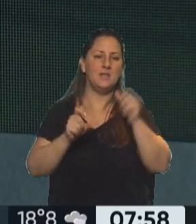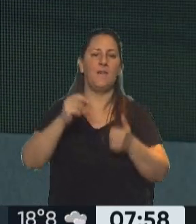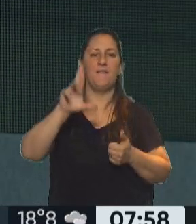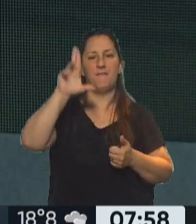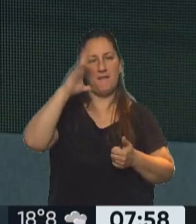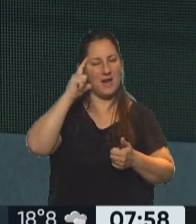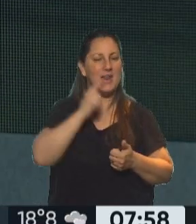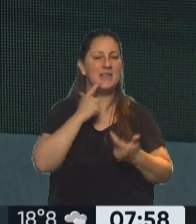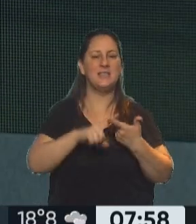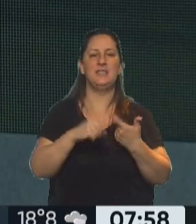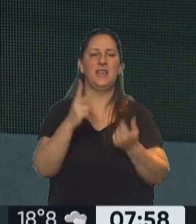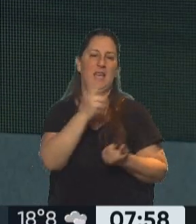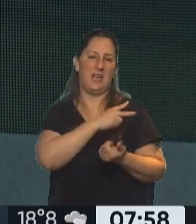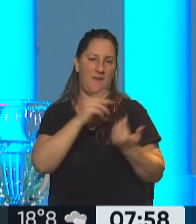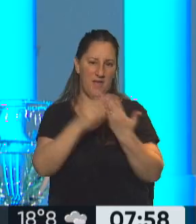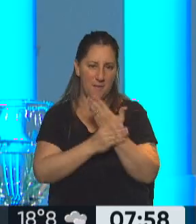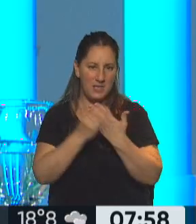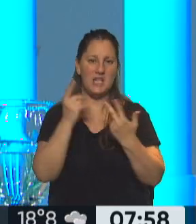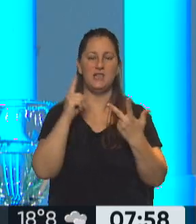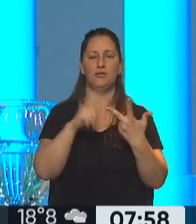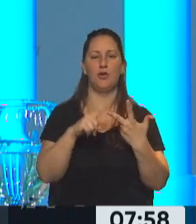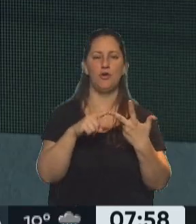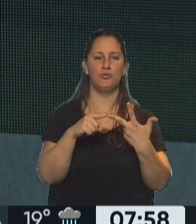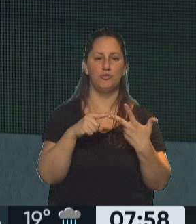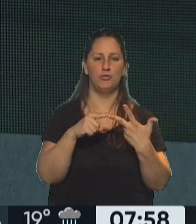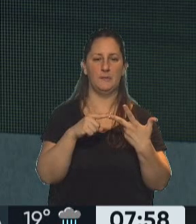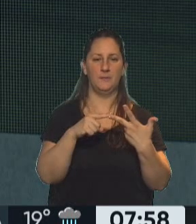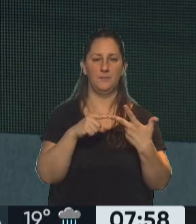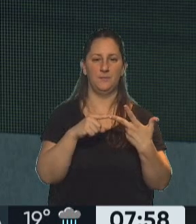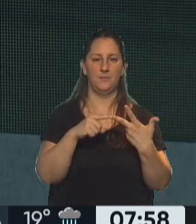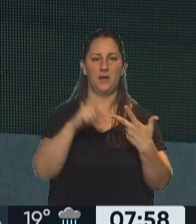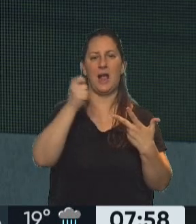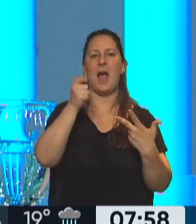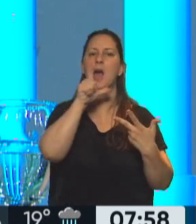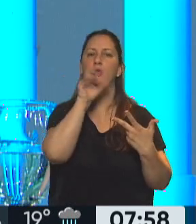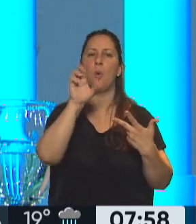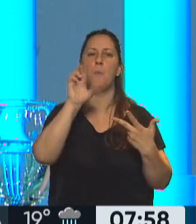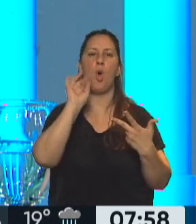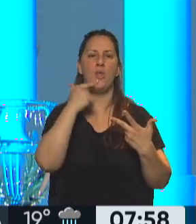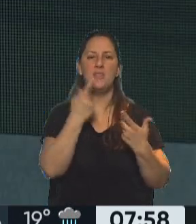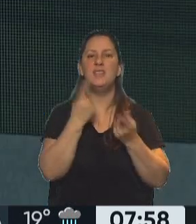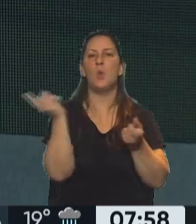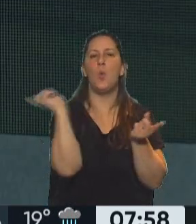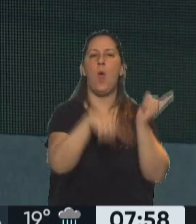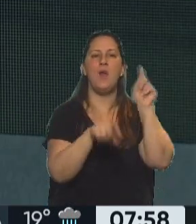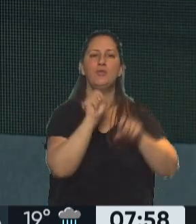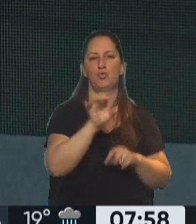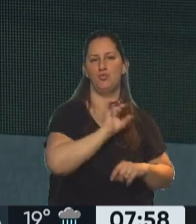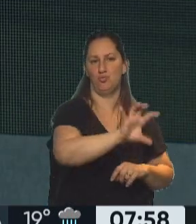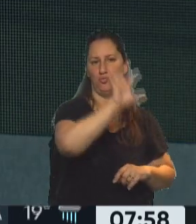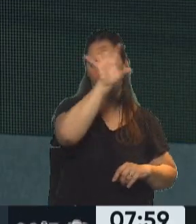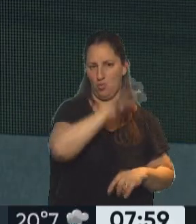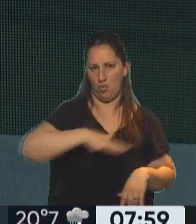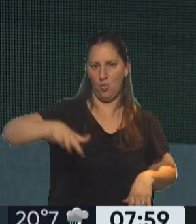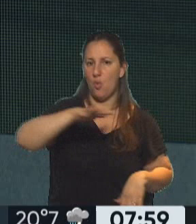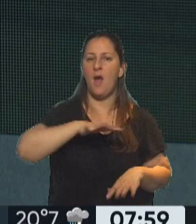Ferrari ese caso del jefe de gabinete bueno mismo catopodis regresarían a su territorio en